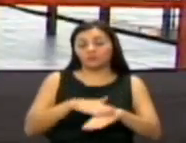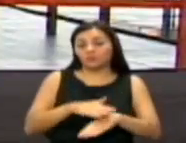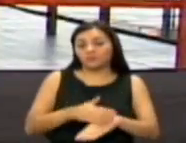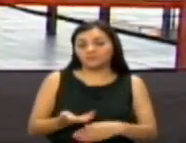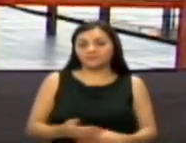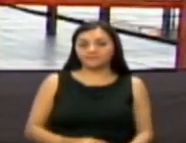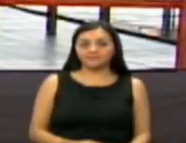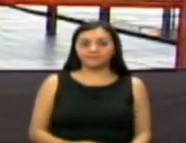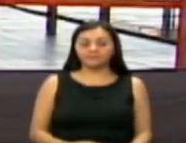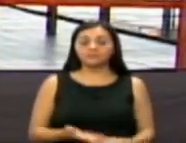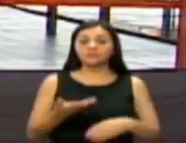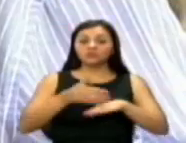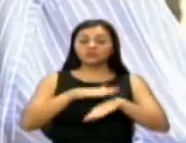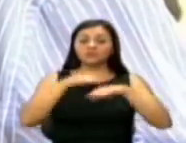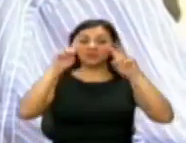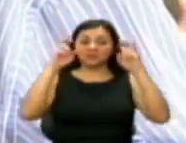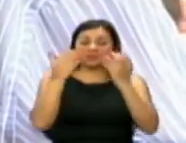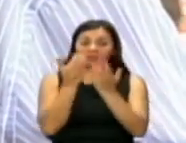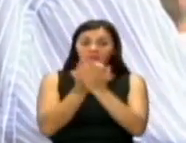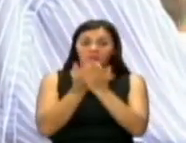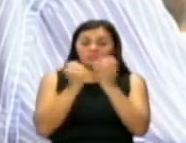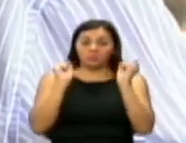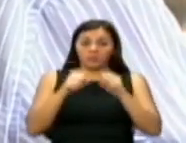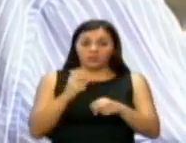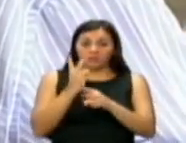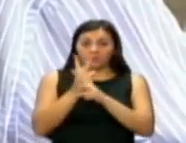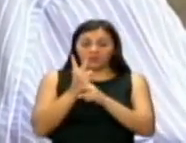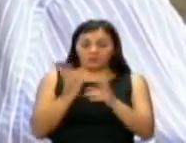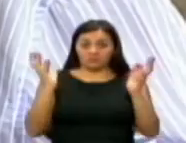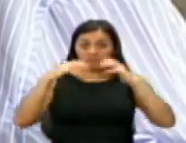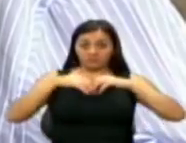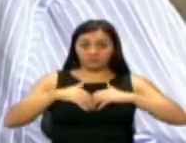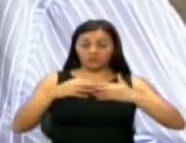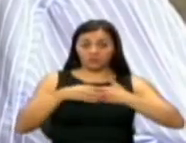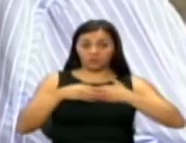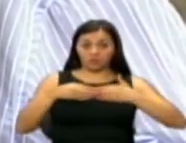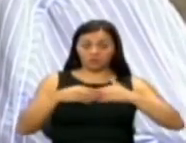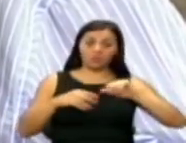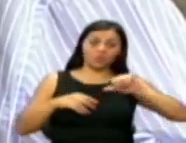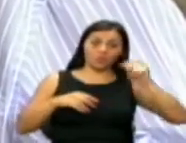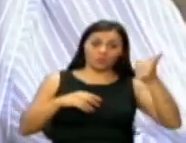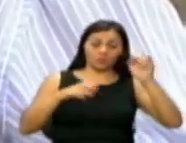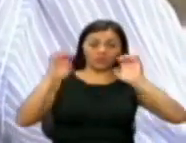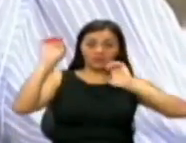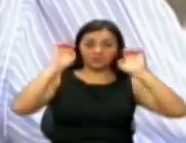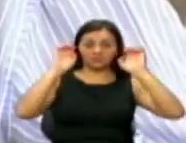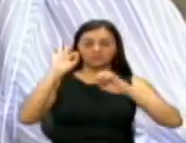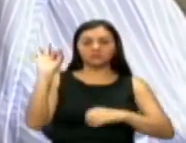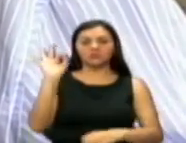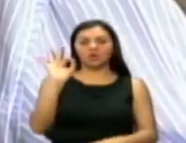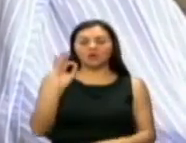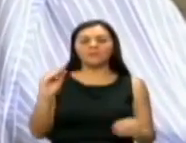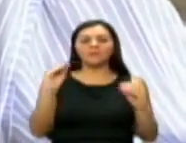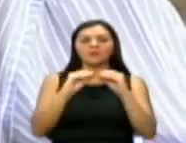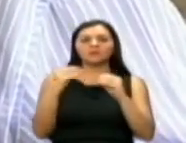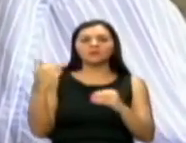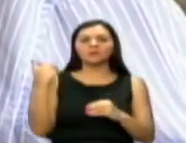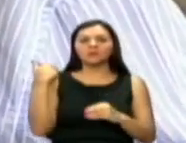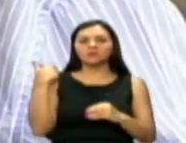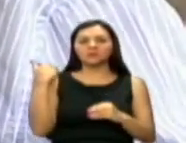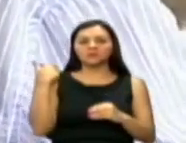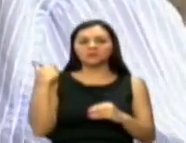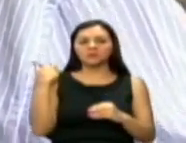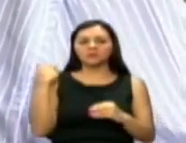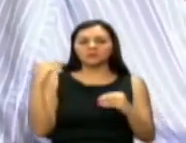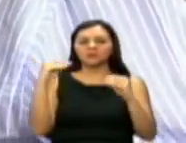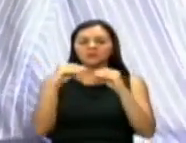económico, ¿quiere decir que podría peligrar la dolarización? ¿Se tendrían que buscar nuevas estrategias o diseñar una política económica